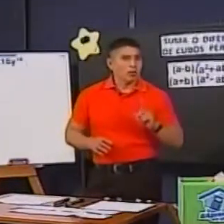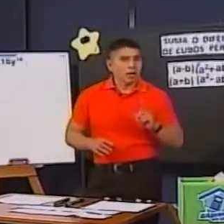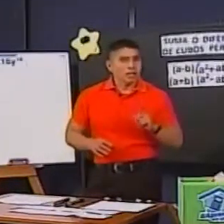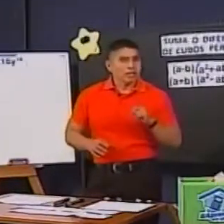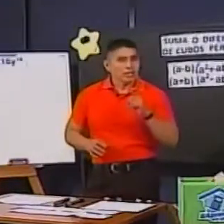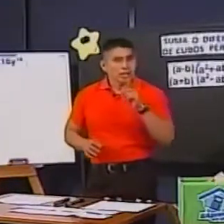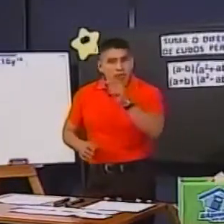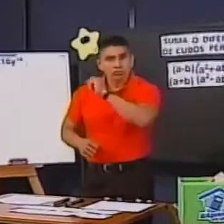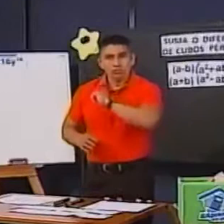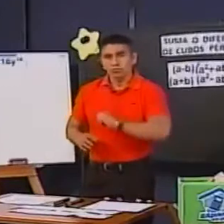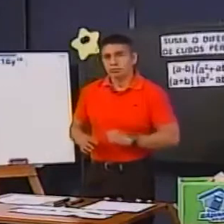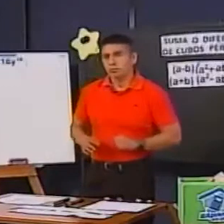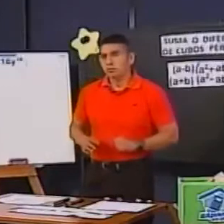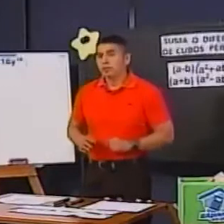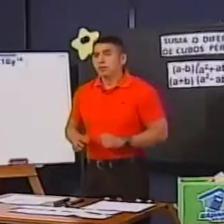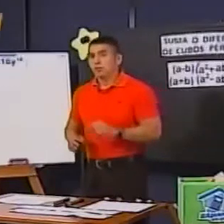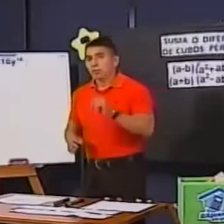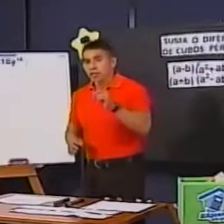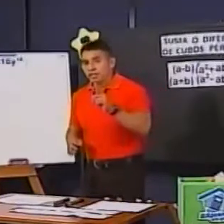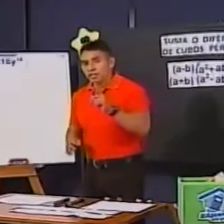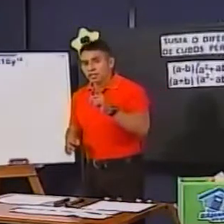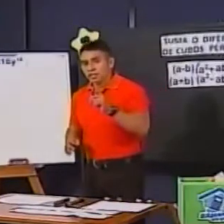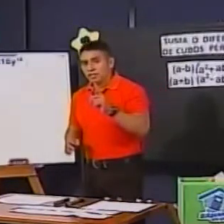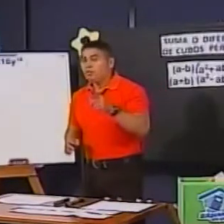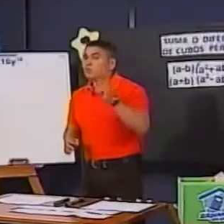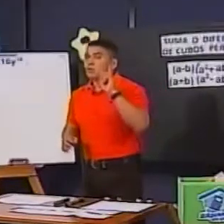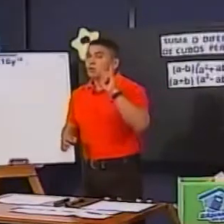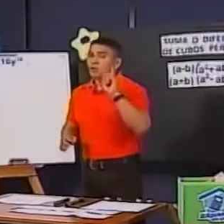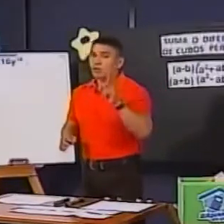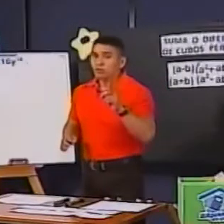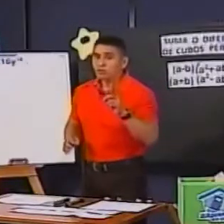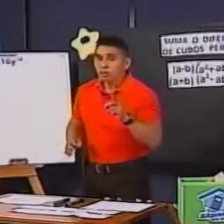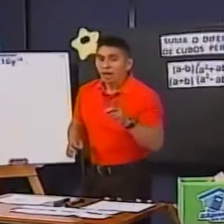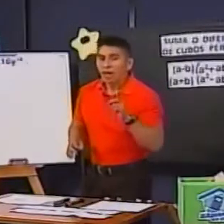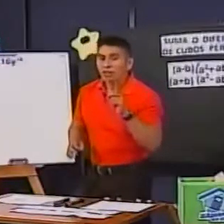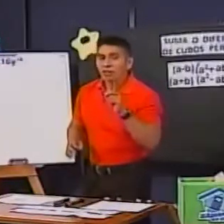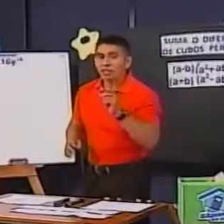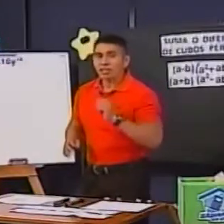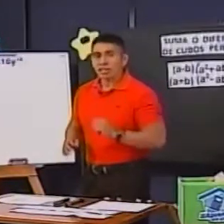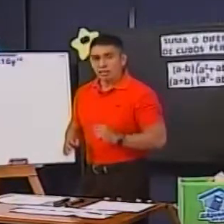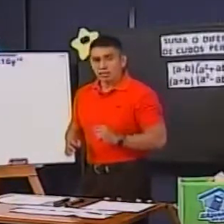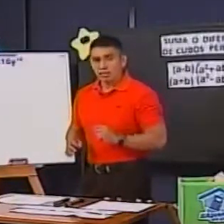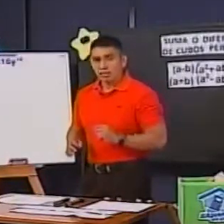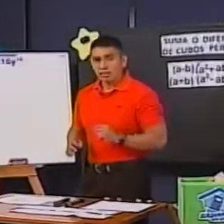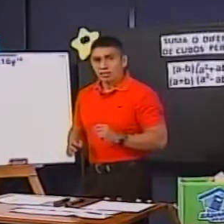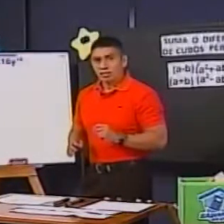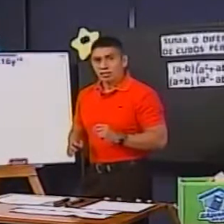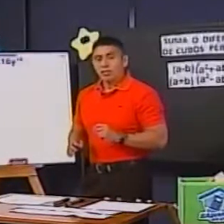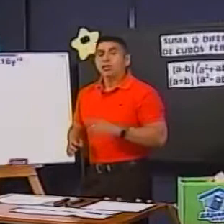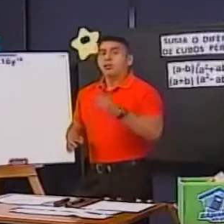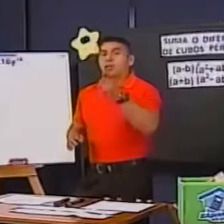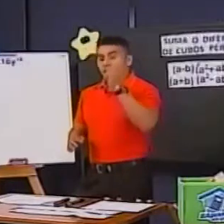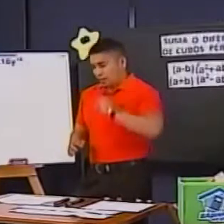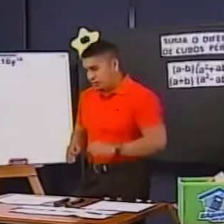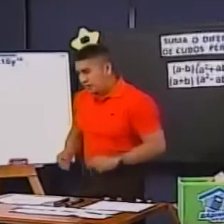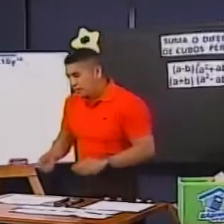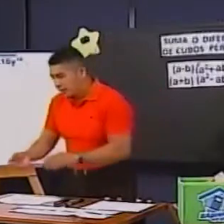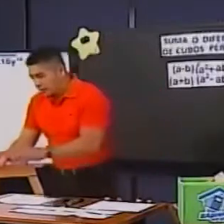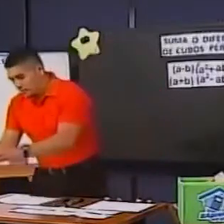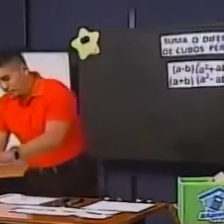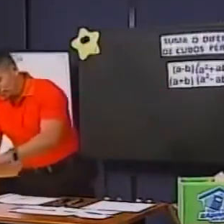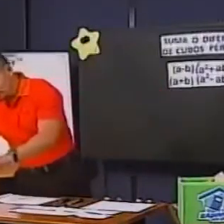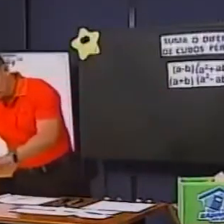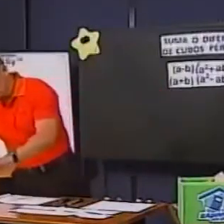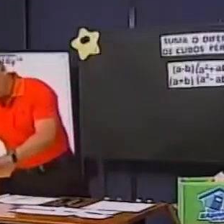con agua y jabón o bien con alcohol en gel. De esta